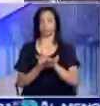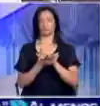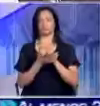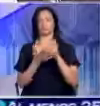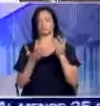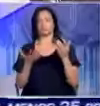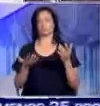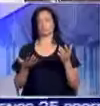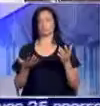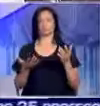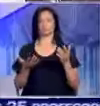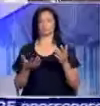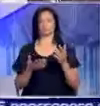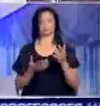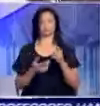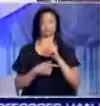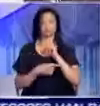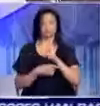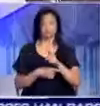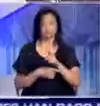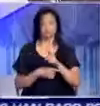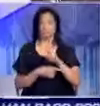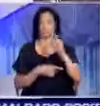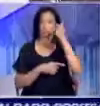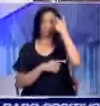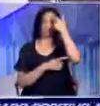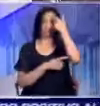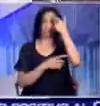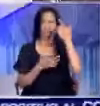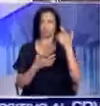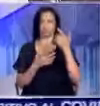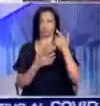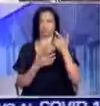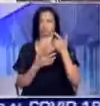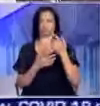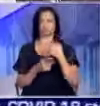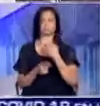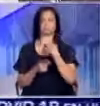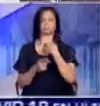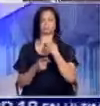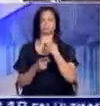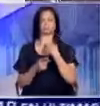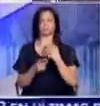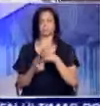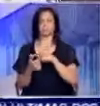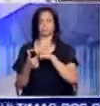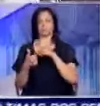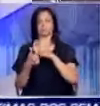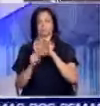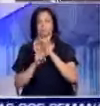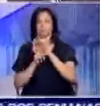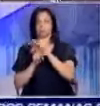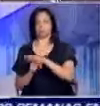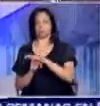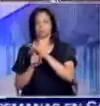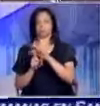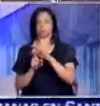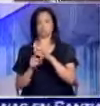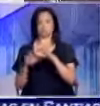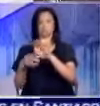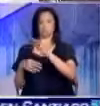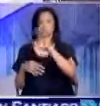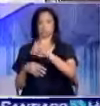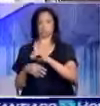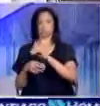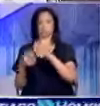que en verdad el gobierno está entrampado entre las presiones de los